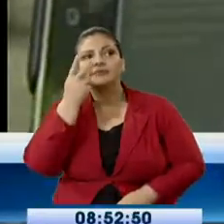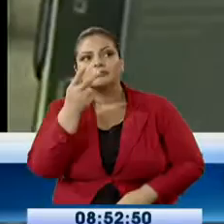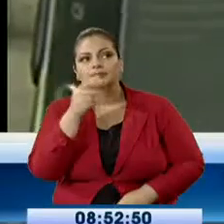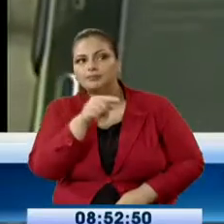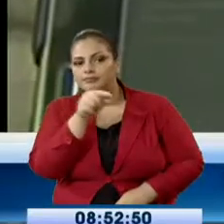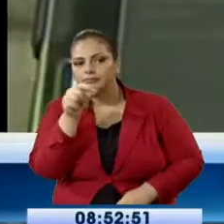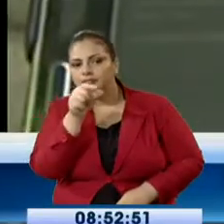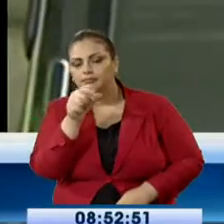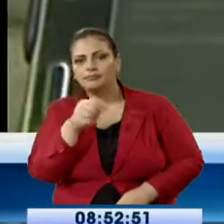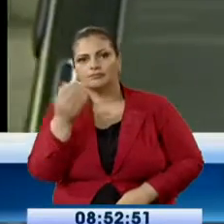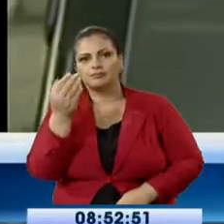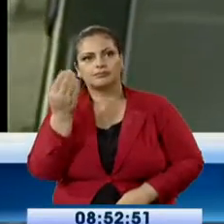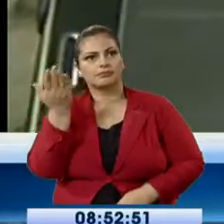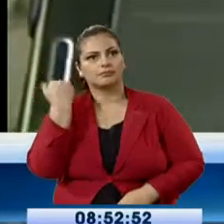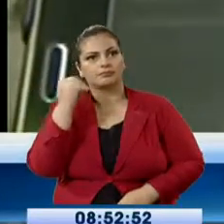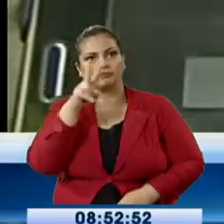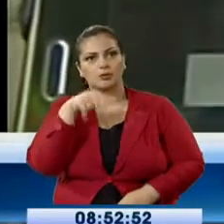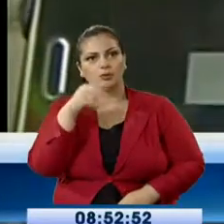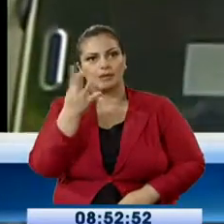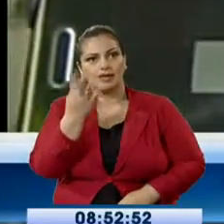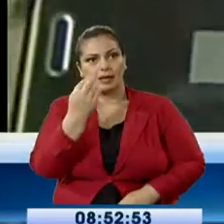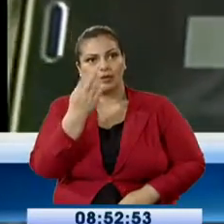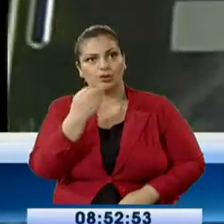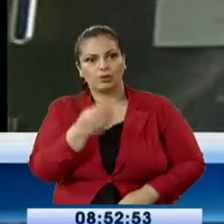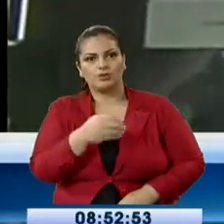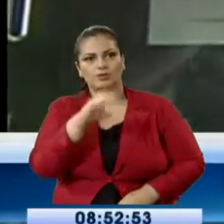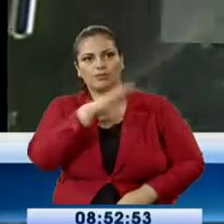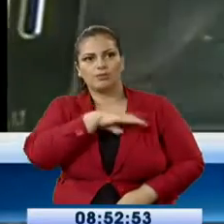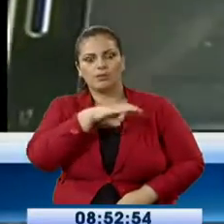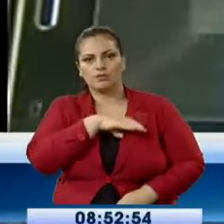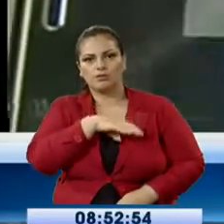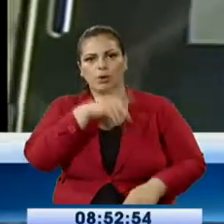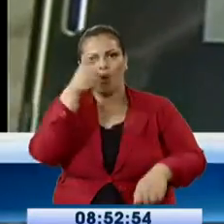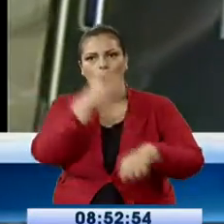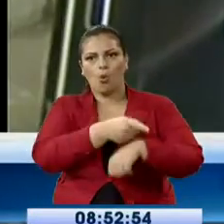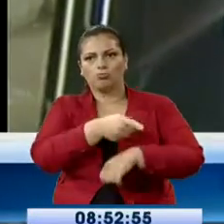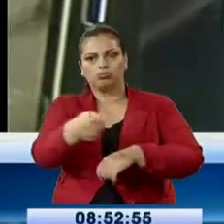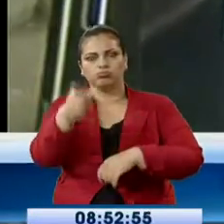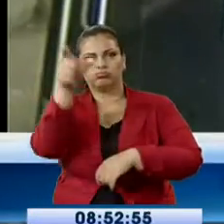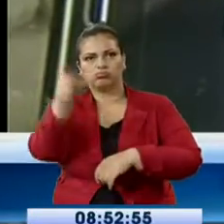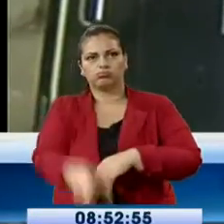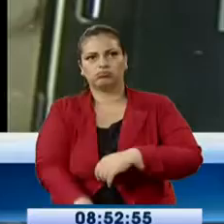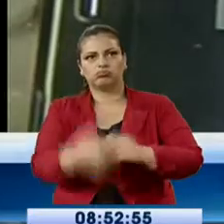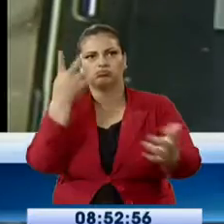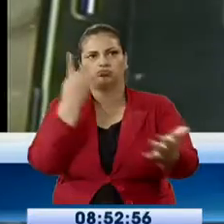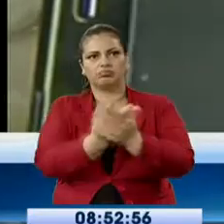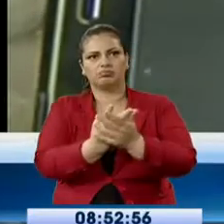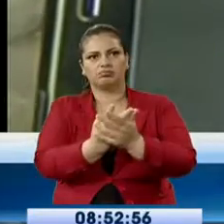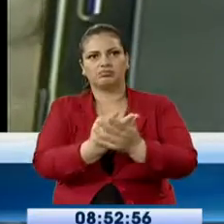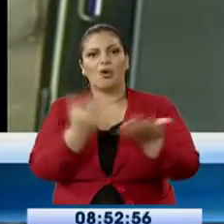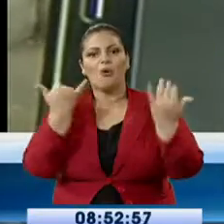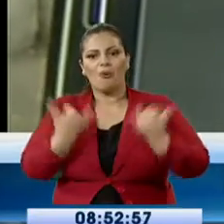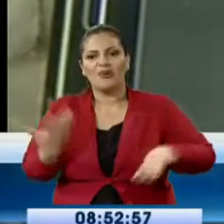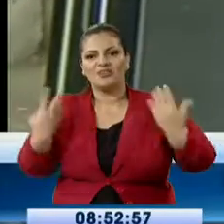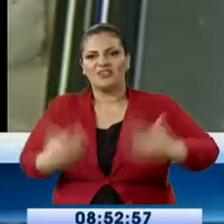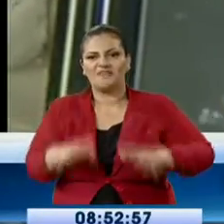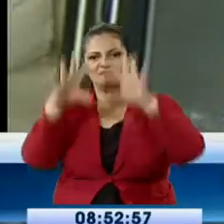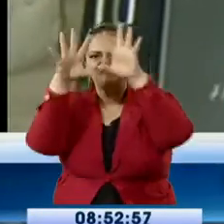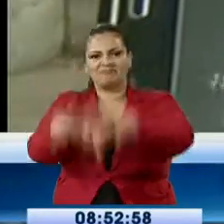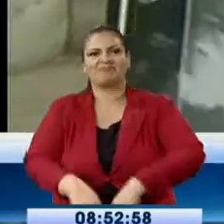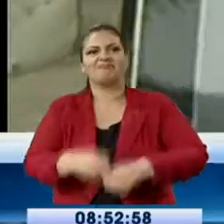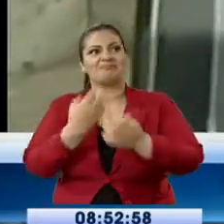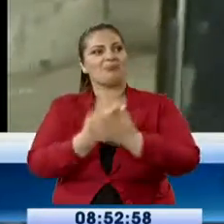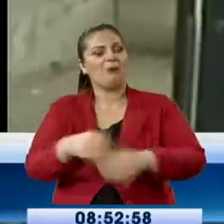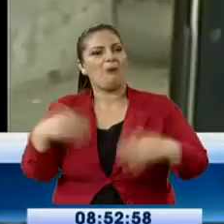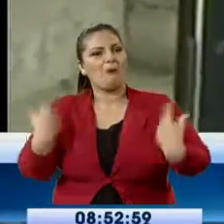año 2014 por la Unidad Judicial de Garantías Penales del Guayas. Miren qué efectiva que es esta